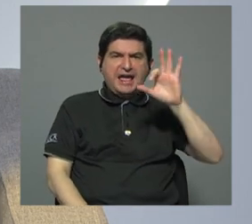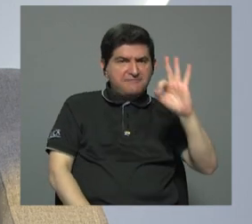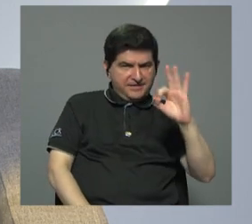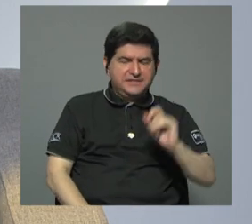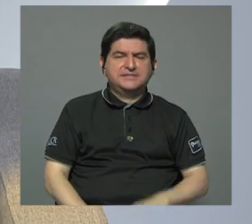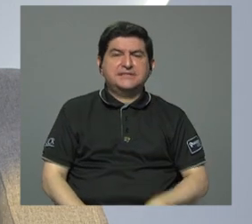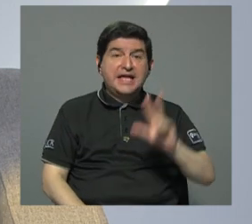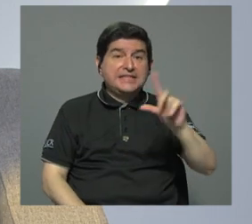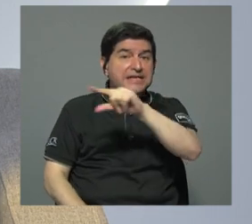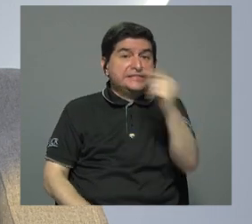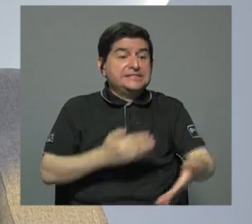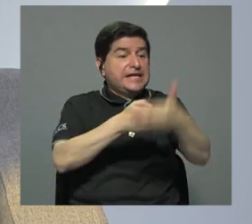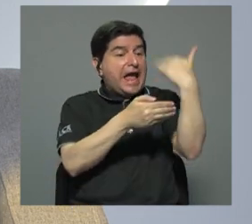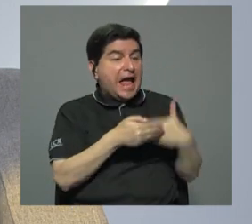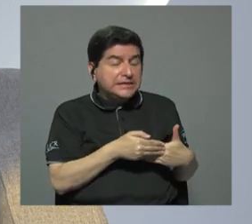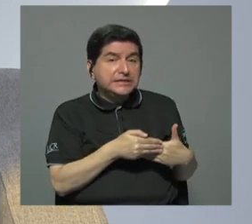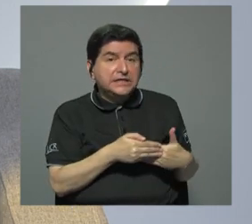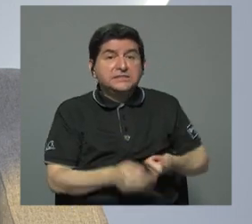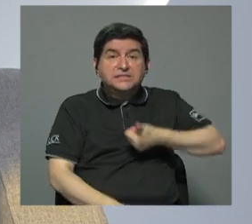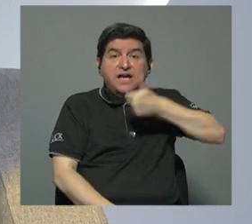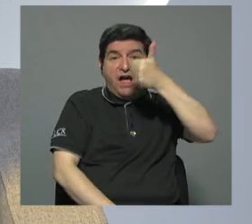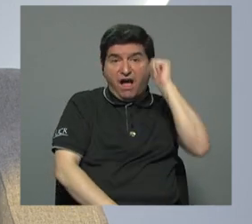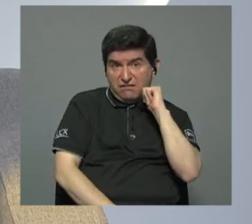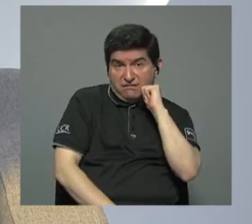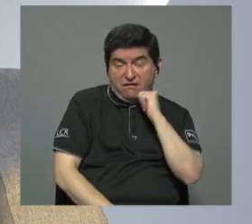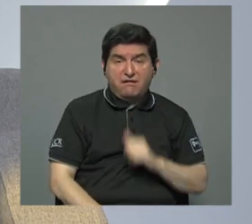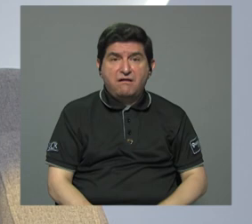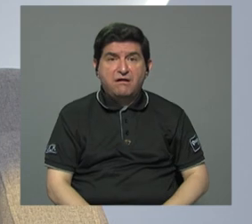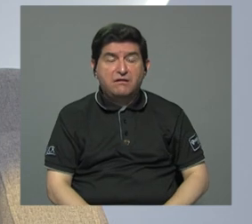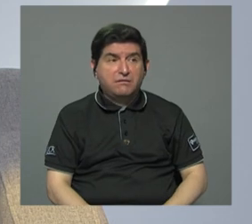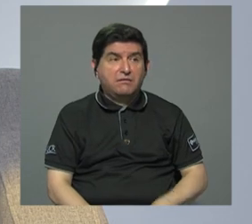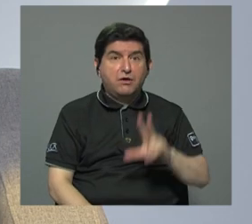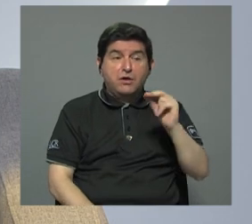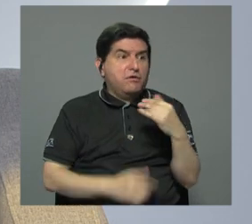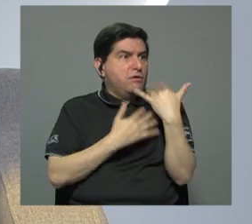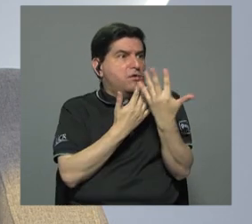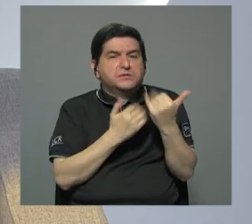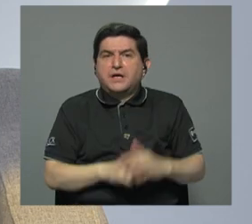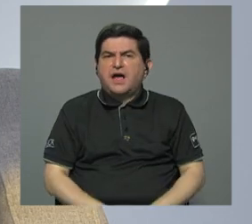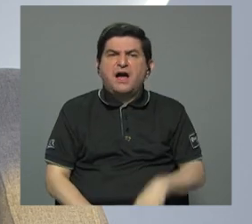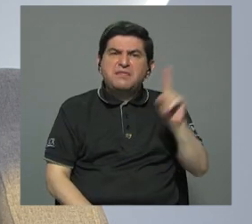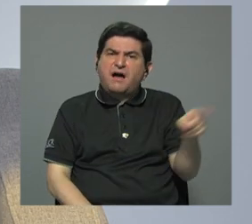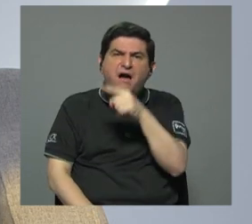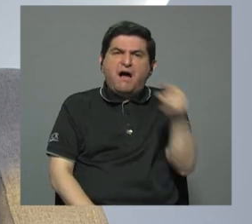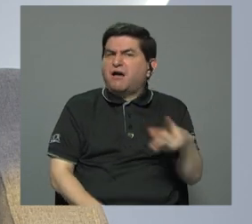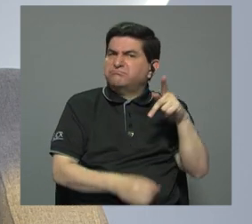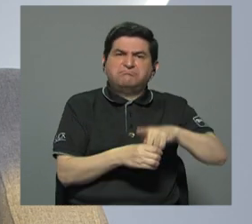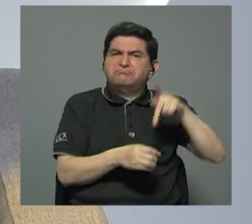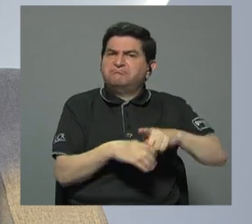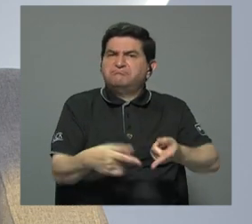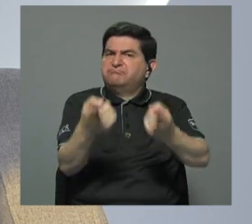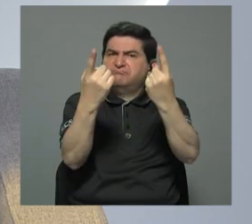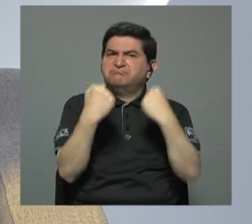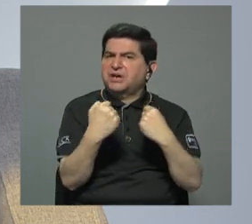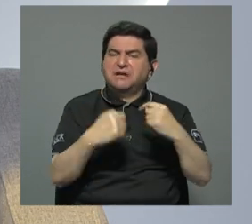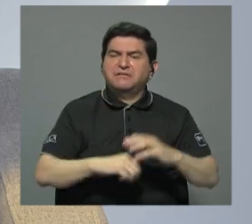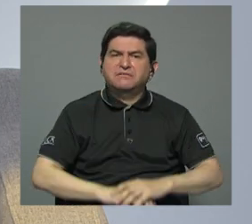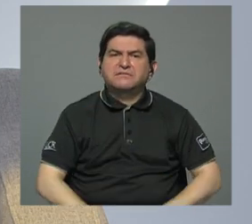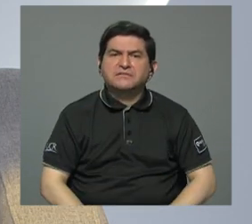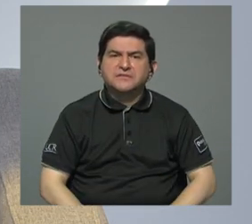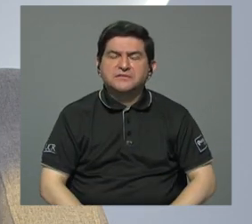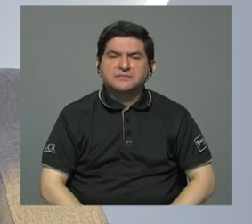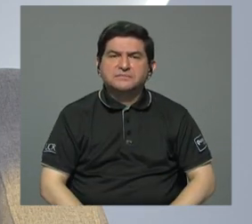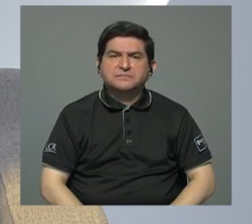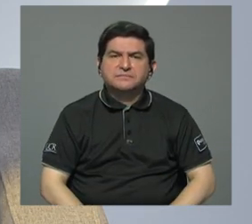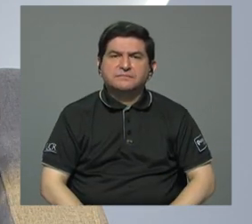hace 3 semanas, ayer, de manera inesperada, nos canceló su participación aquí y